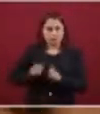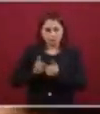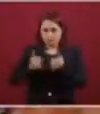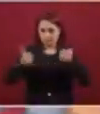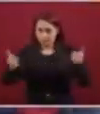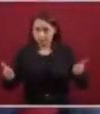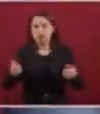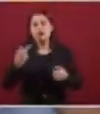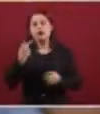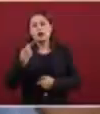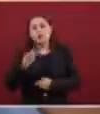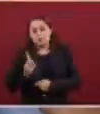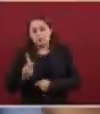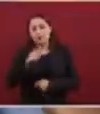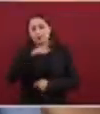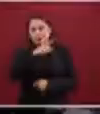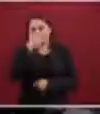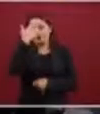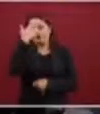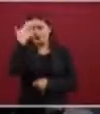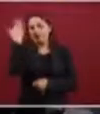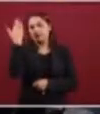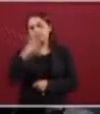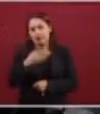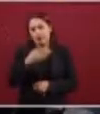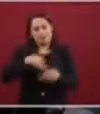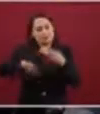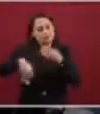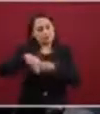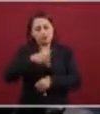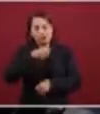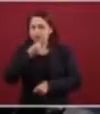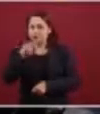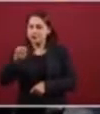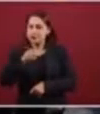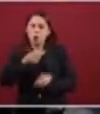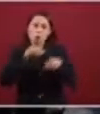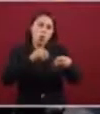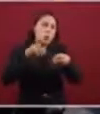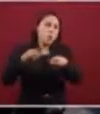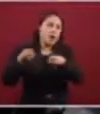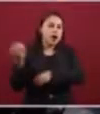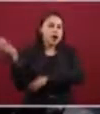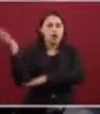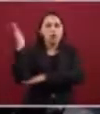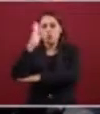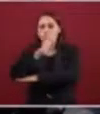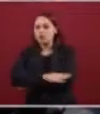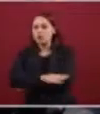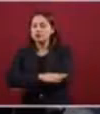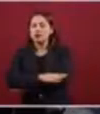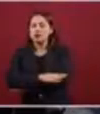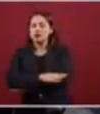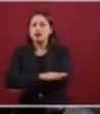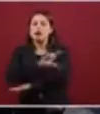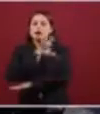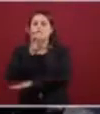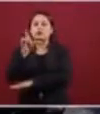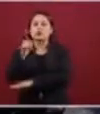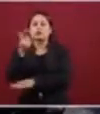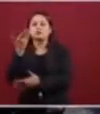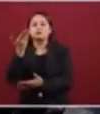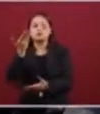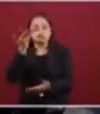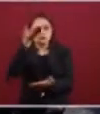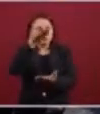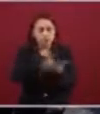que como tú sabes, de calle, pues estamos todo el día ocupados, que tienen que llegar a firmar